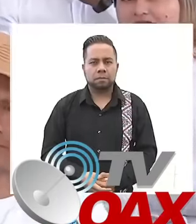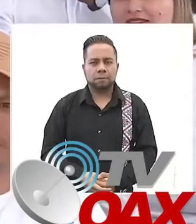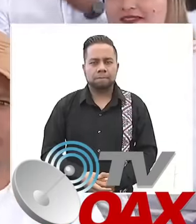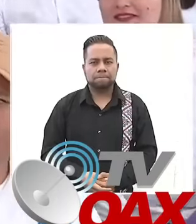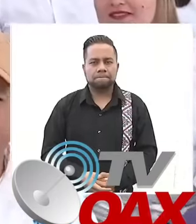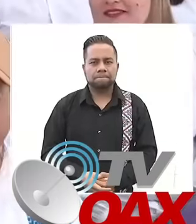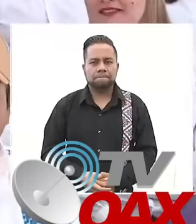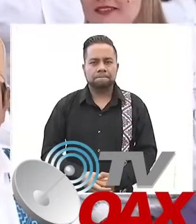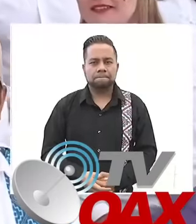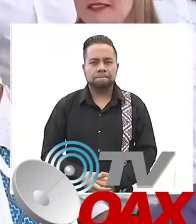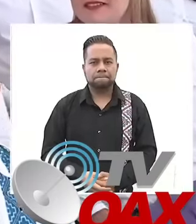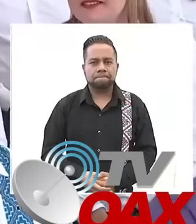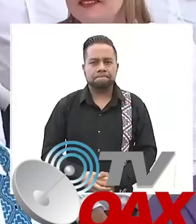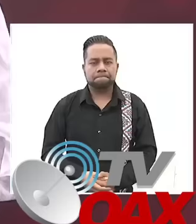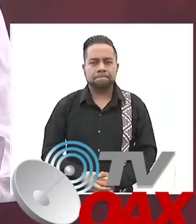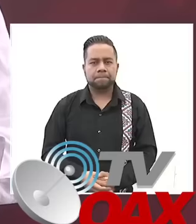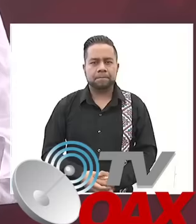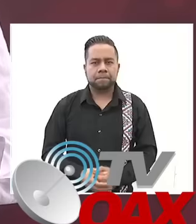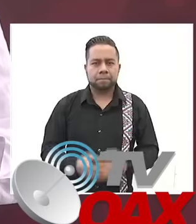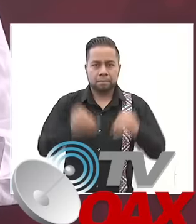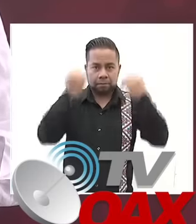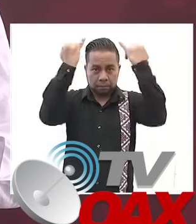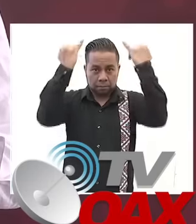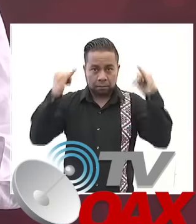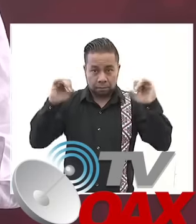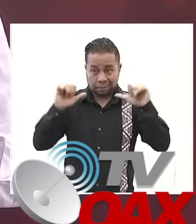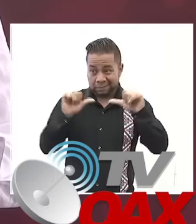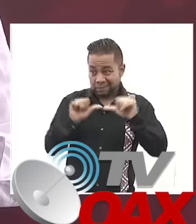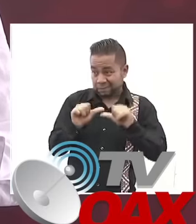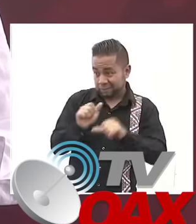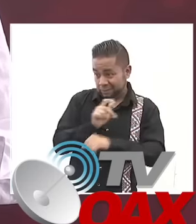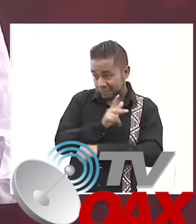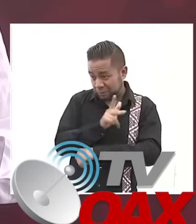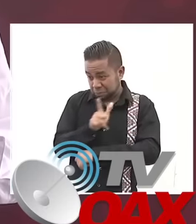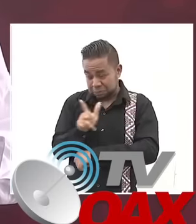Ya no Juquila